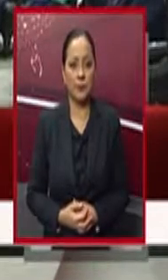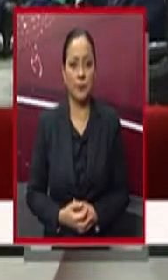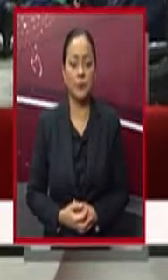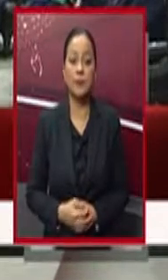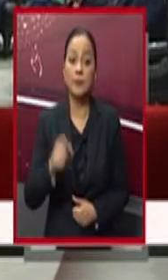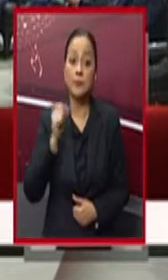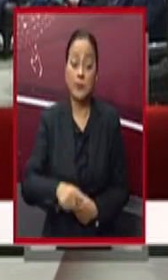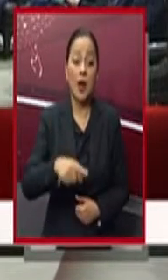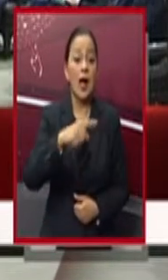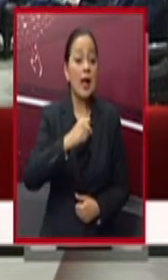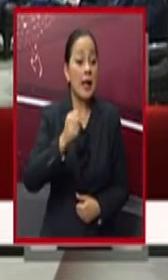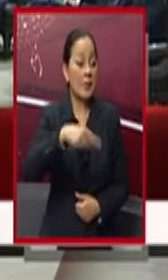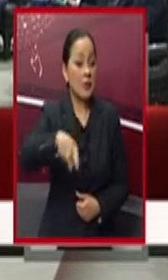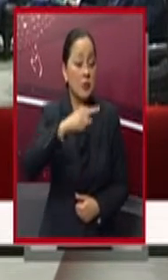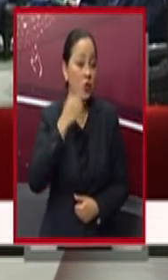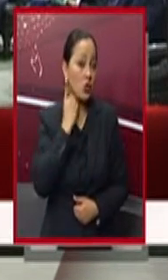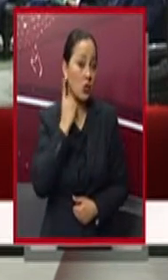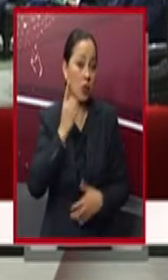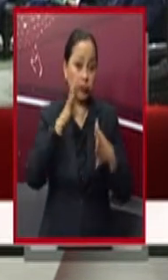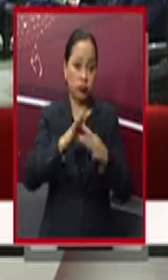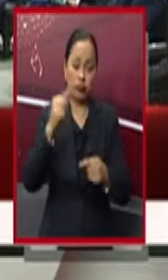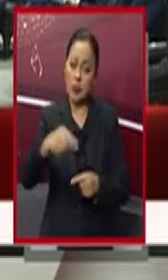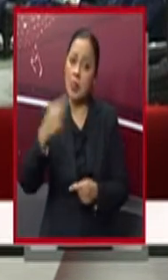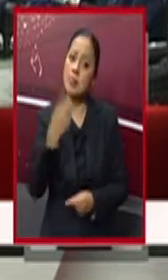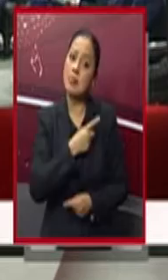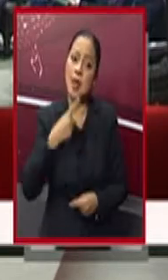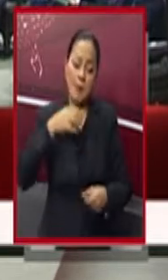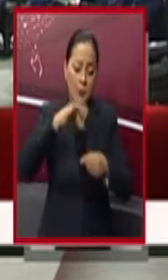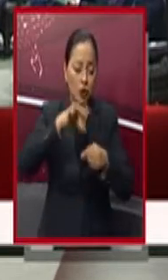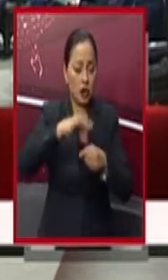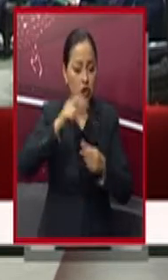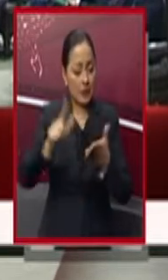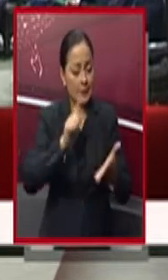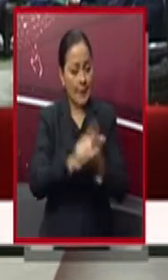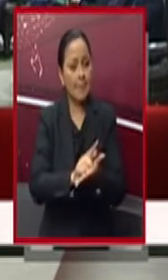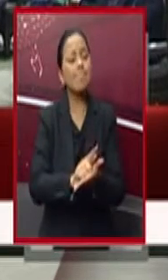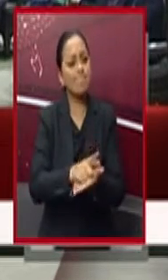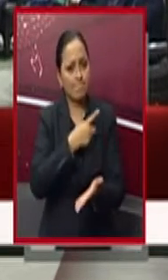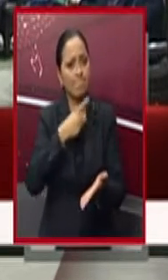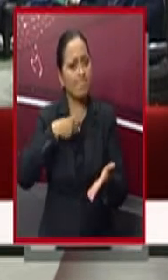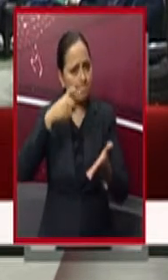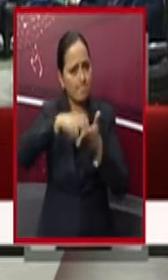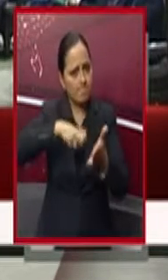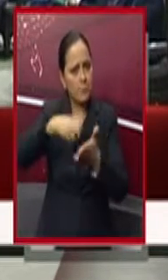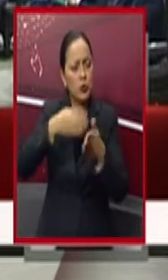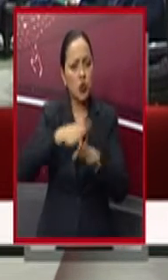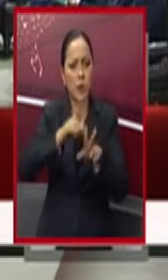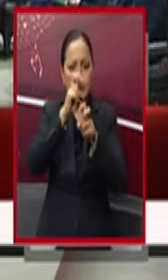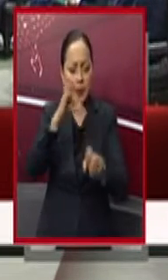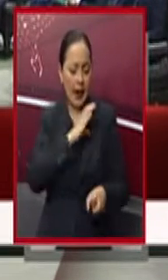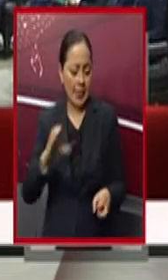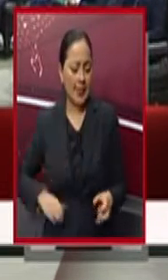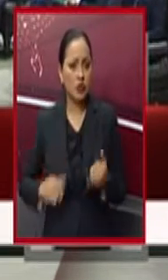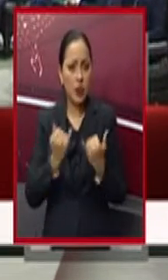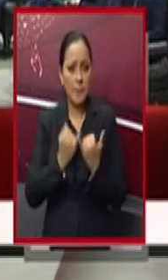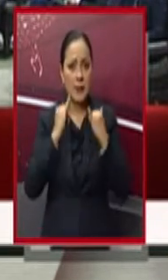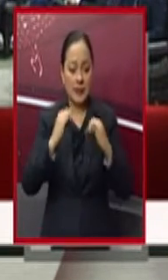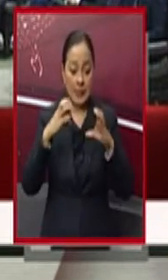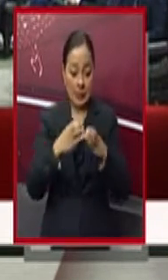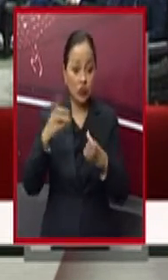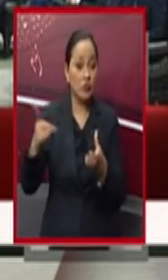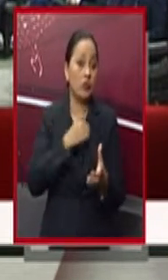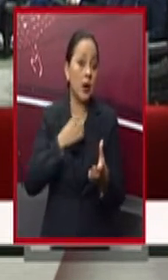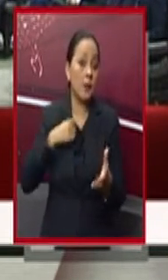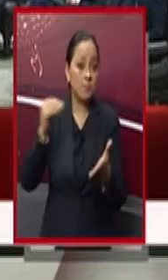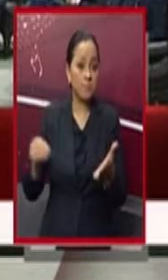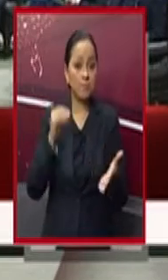El legislador también urgió a modificar el marco legal electoral respecto al punto de las candidaturas independientes, las cuales, dijo, deberán estar enmarcadas